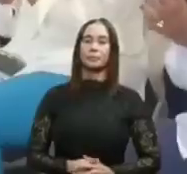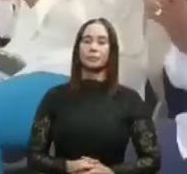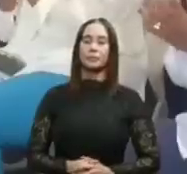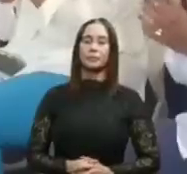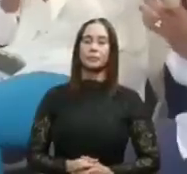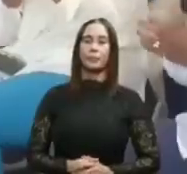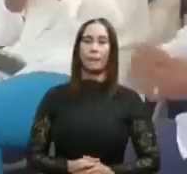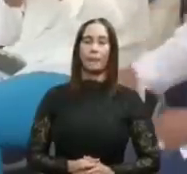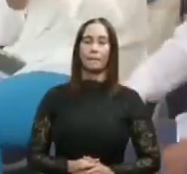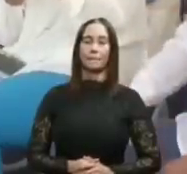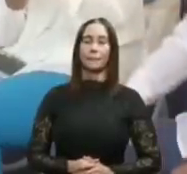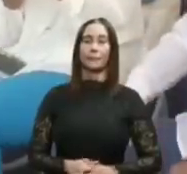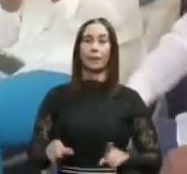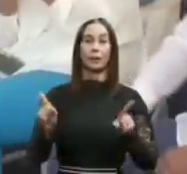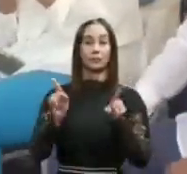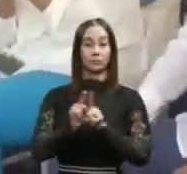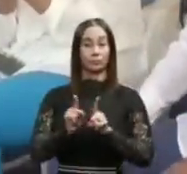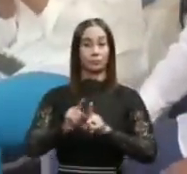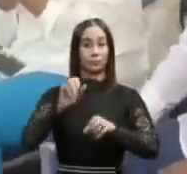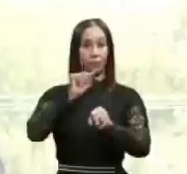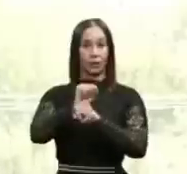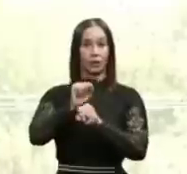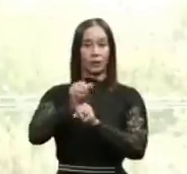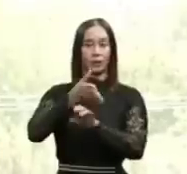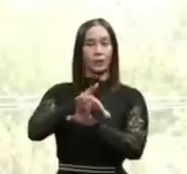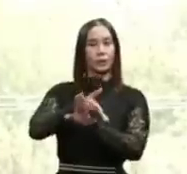Y también estamos trabajando